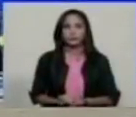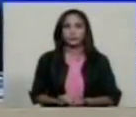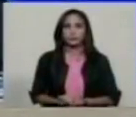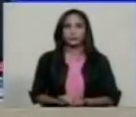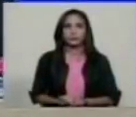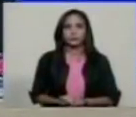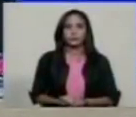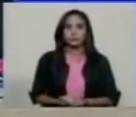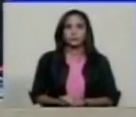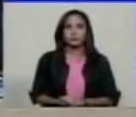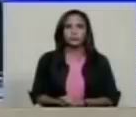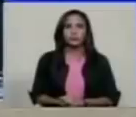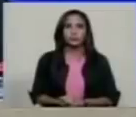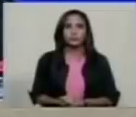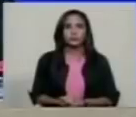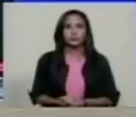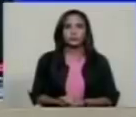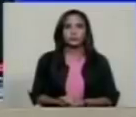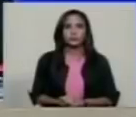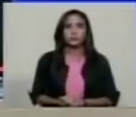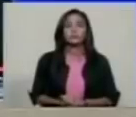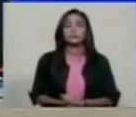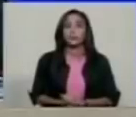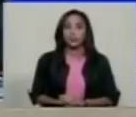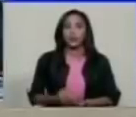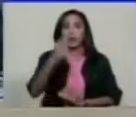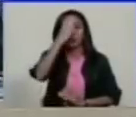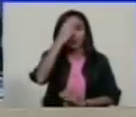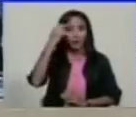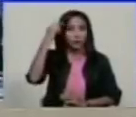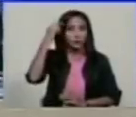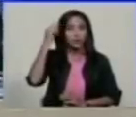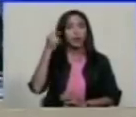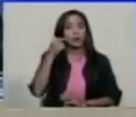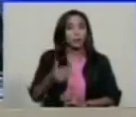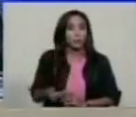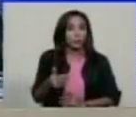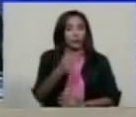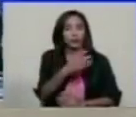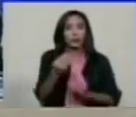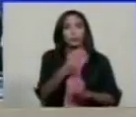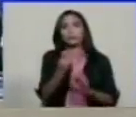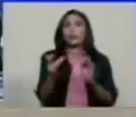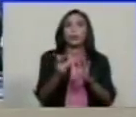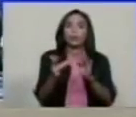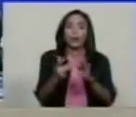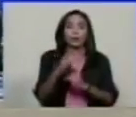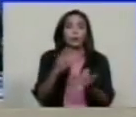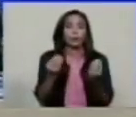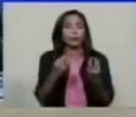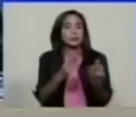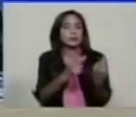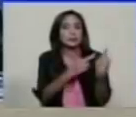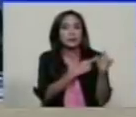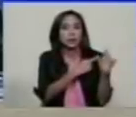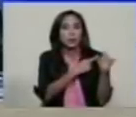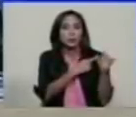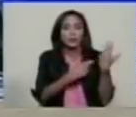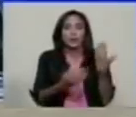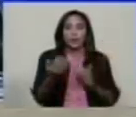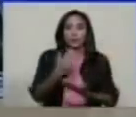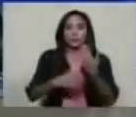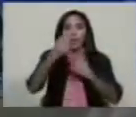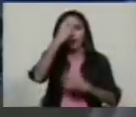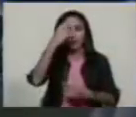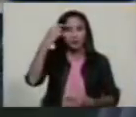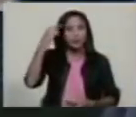Tarek, canciller, que tiene mucho que ver con el comercio también exterior, las tareas de